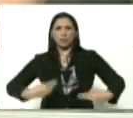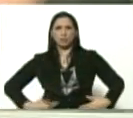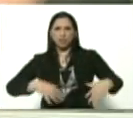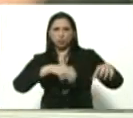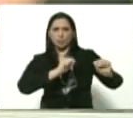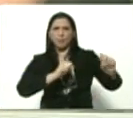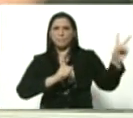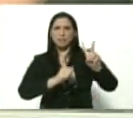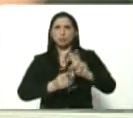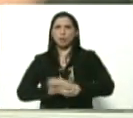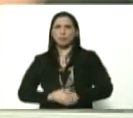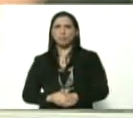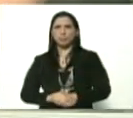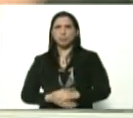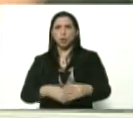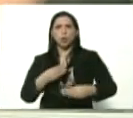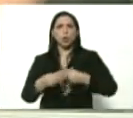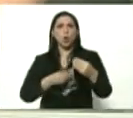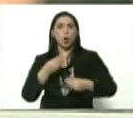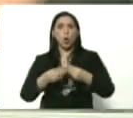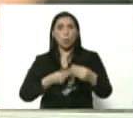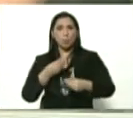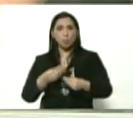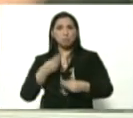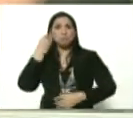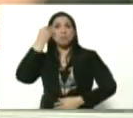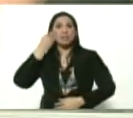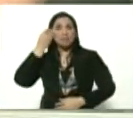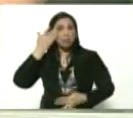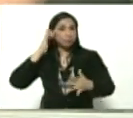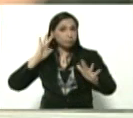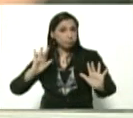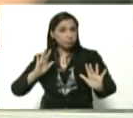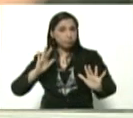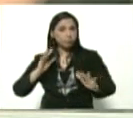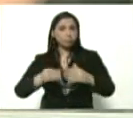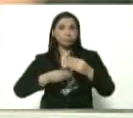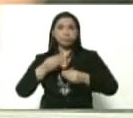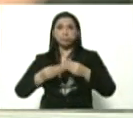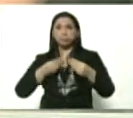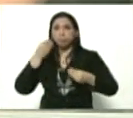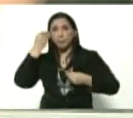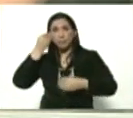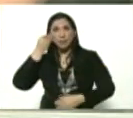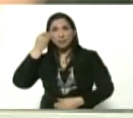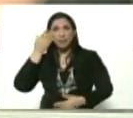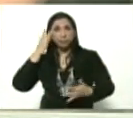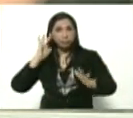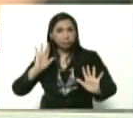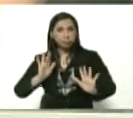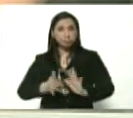Venezuela, como le hicieron creer en su momento. Le hicieron creer en su momento.